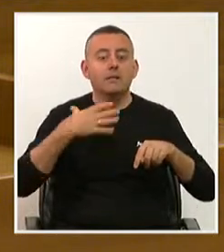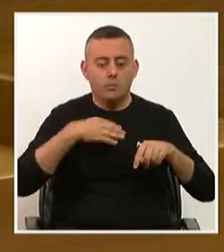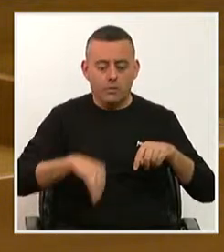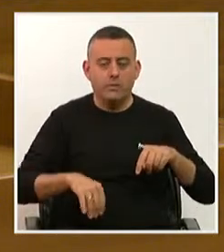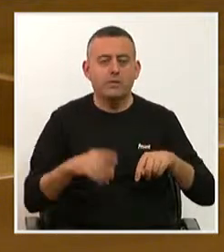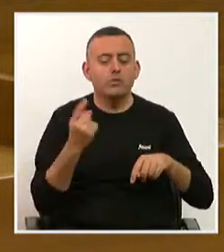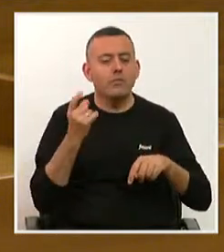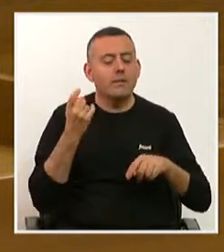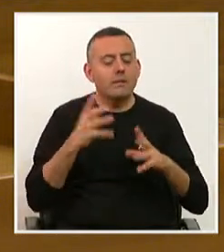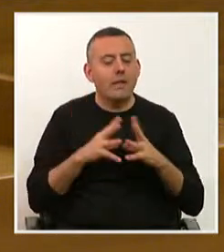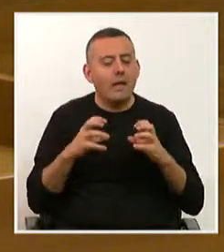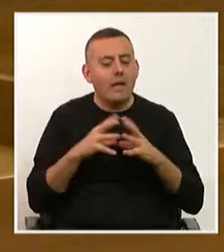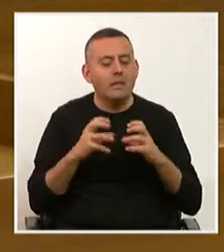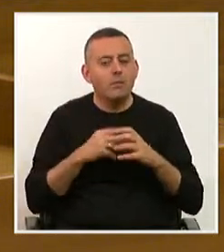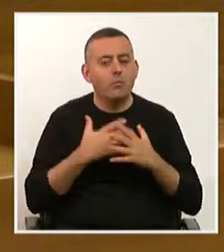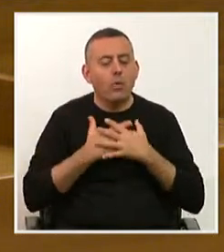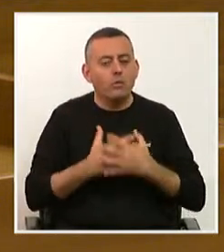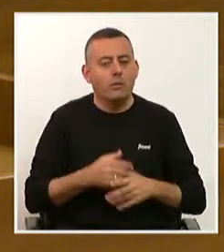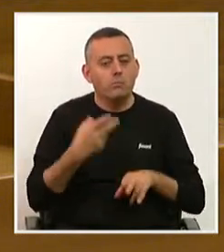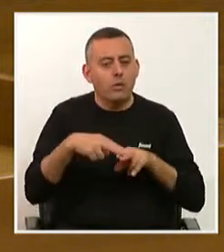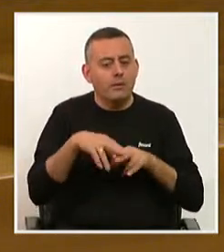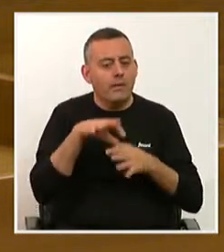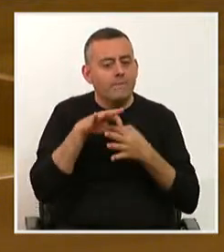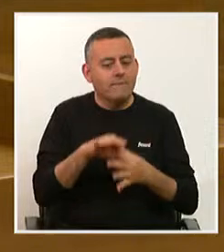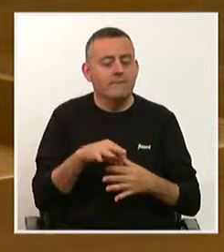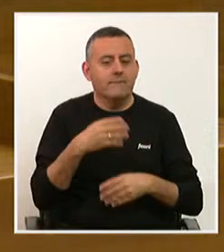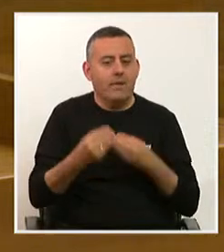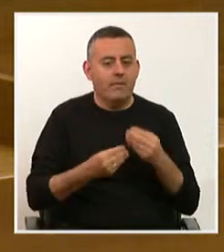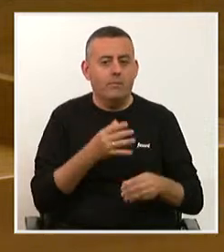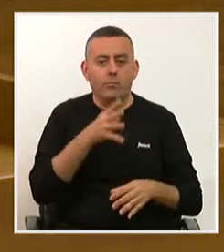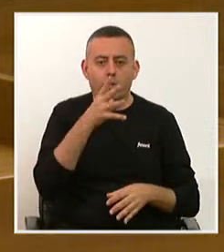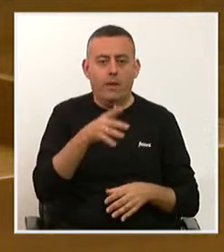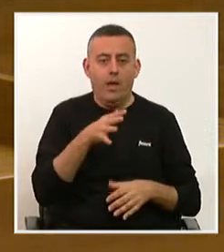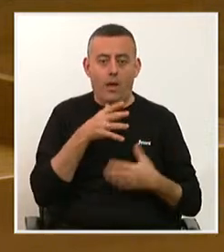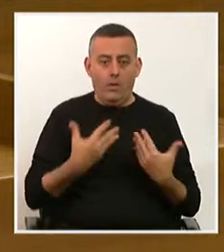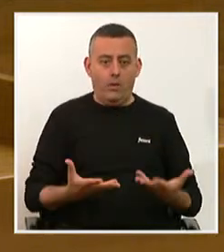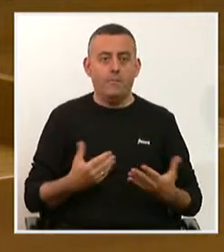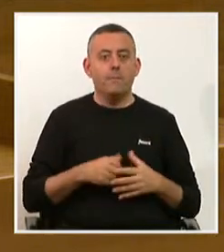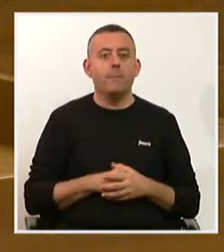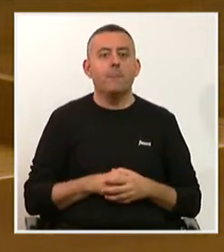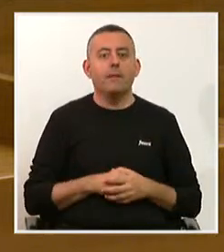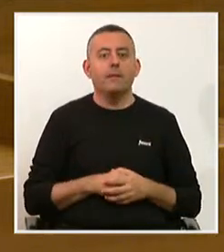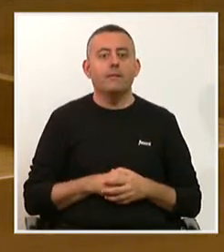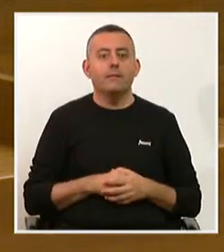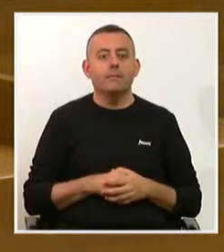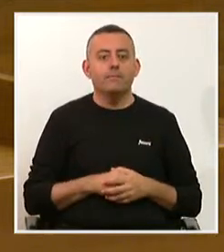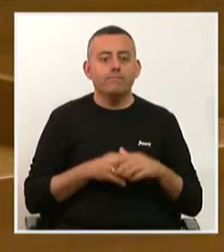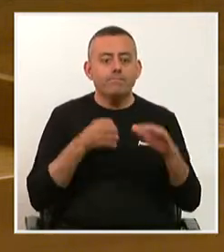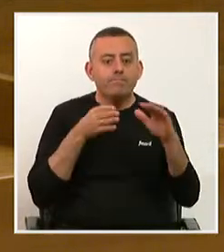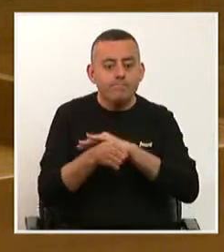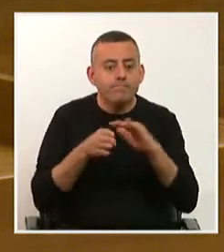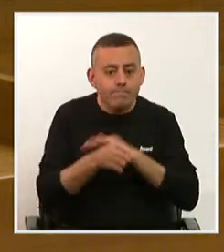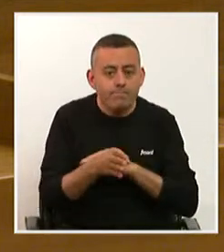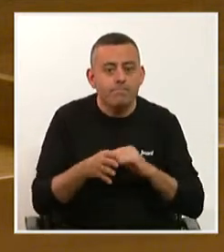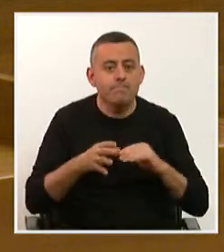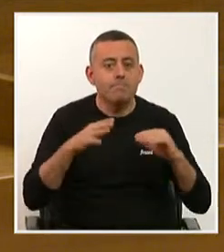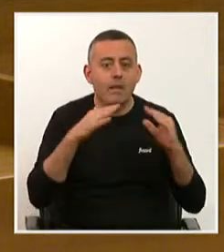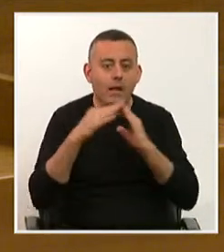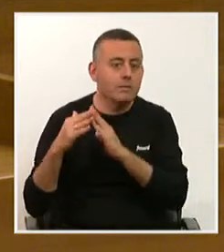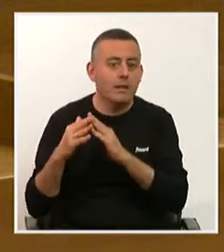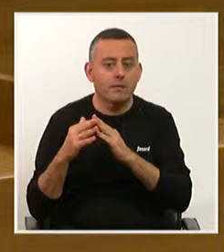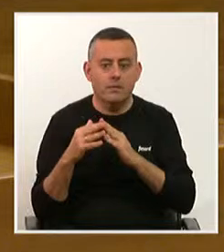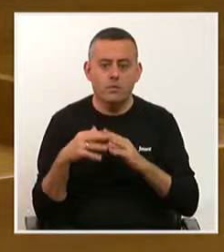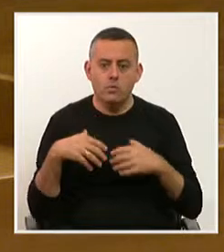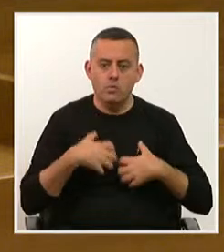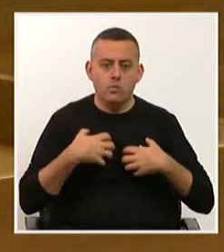política señor viv un moment en el que la manca al habit es una emergencia social la sociedad